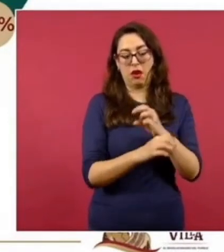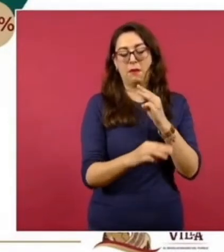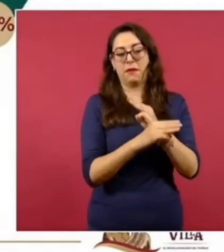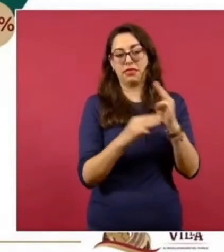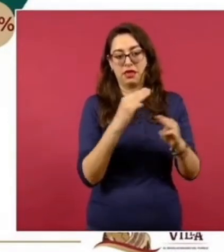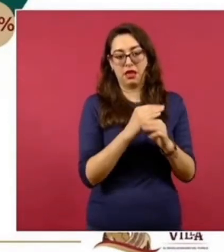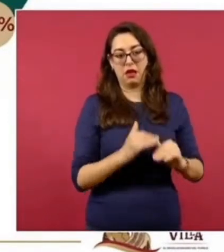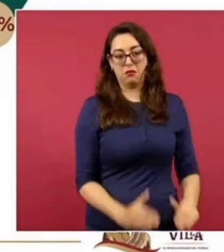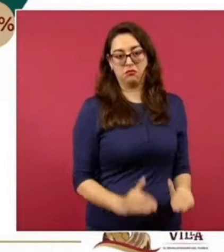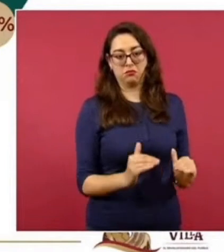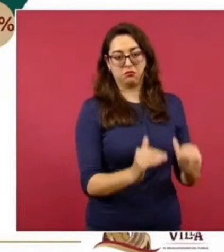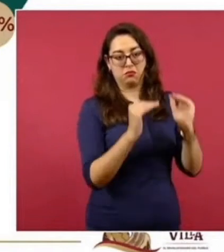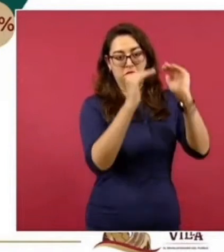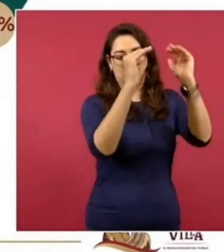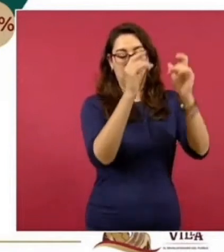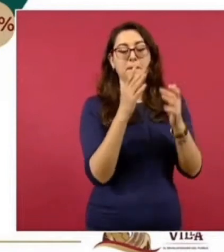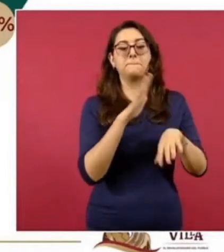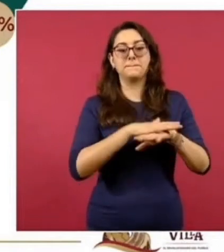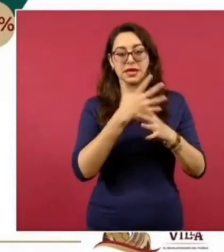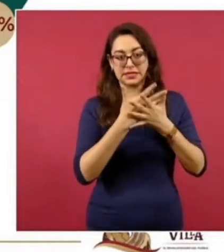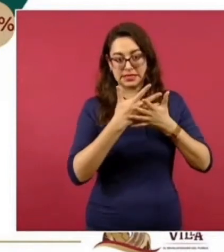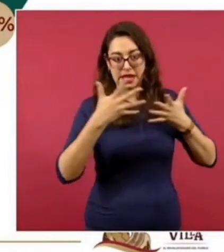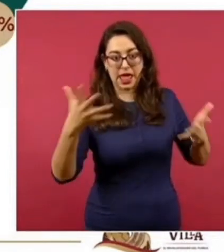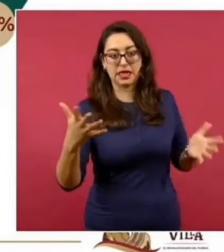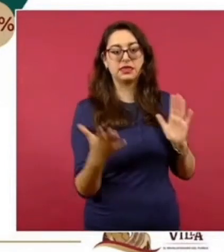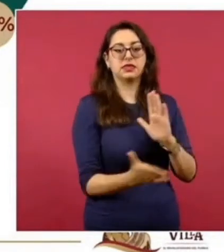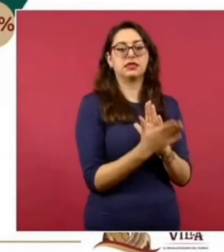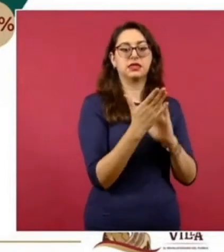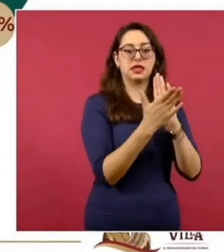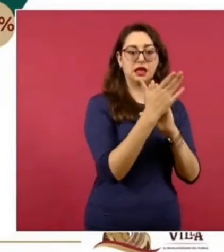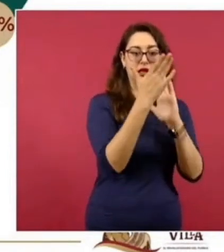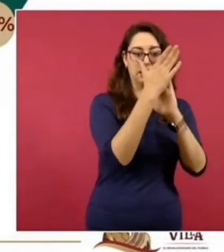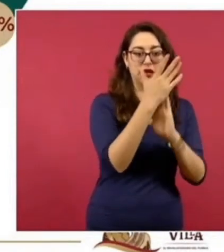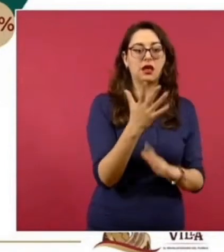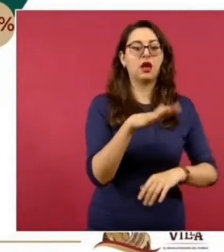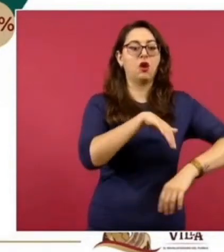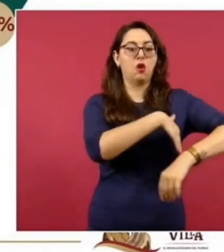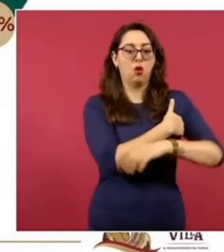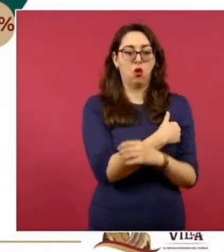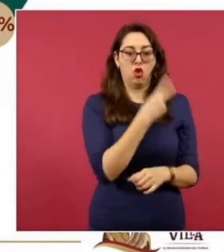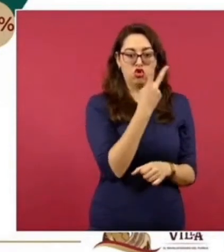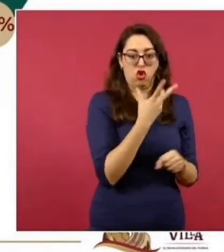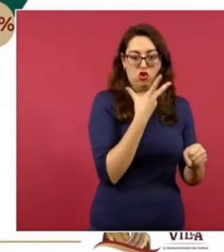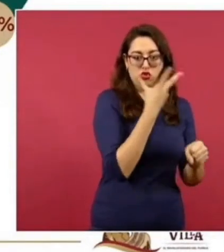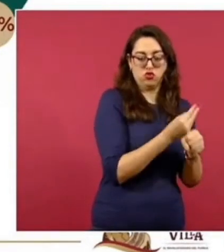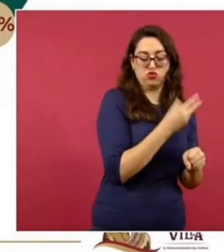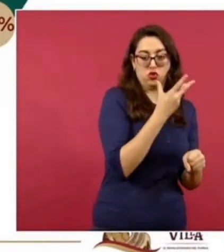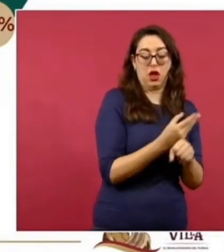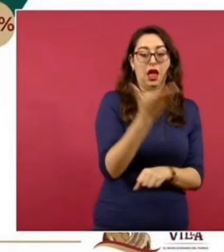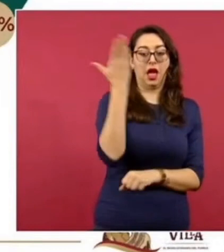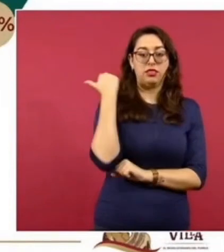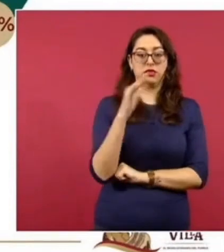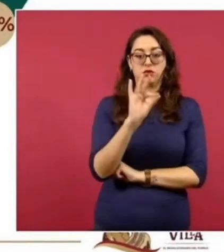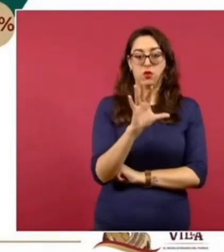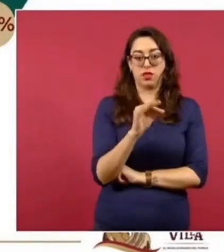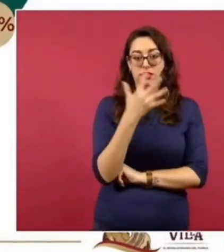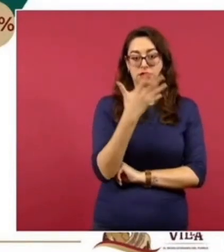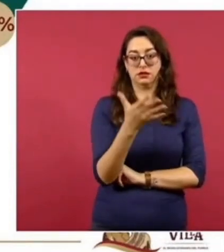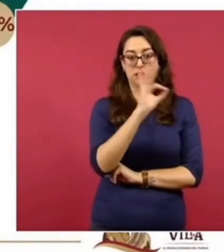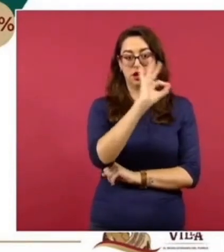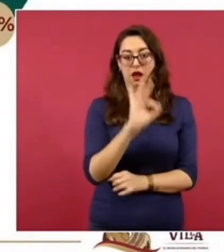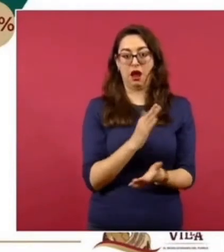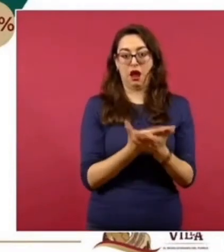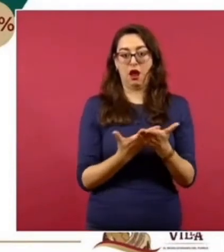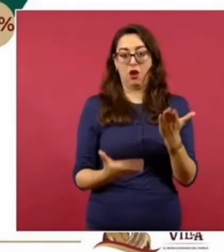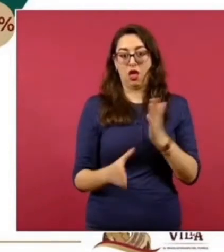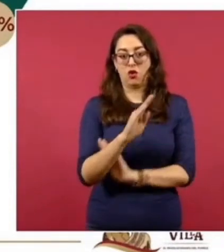2 ampliaciones también de farmacias. En los almacenes se han hecho 2 acciones de conservación y el abasto pasó del 45 al 94%. En